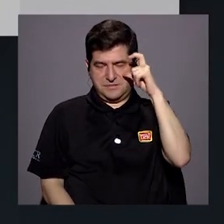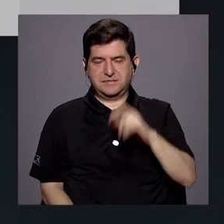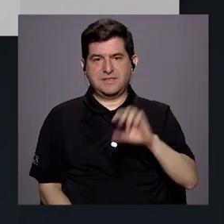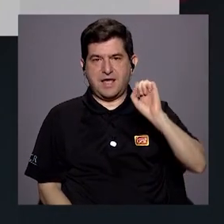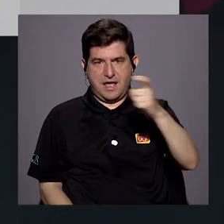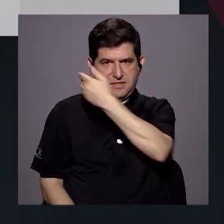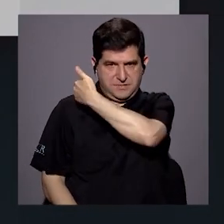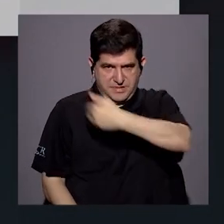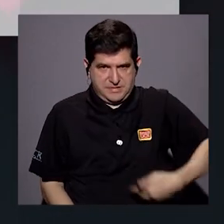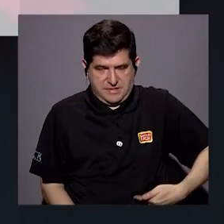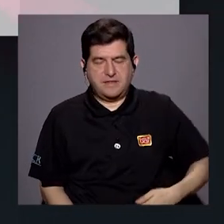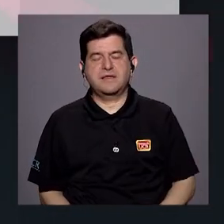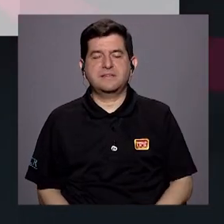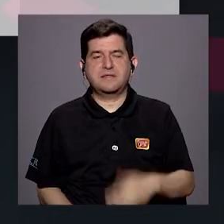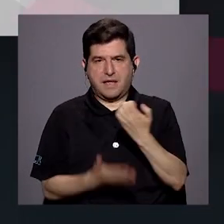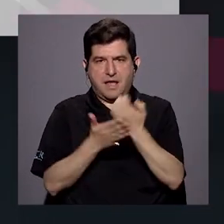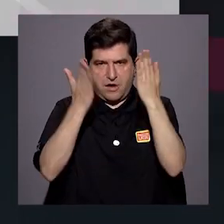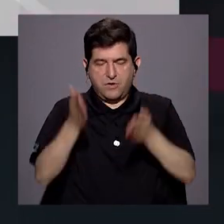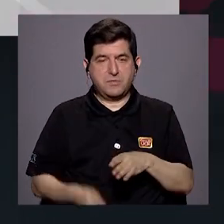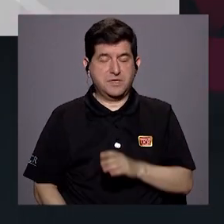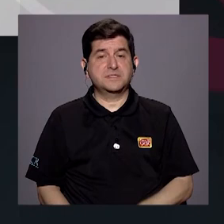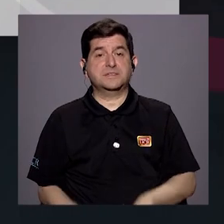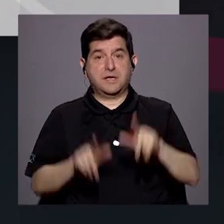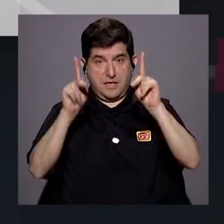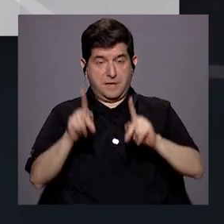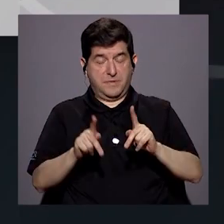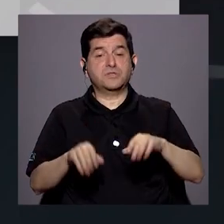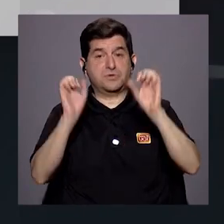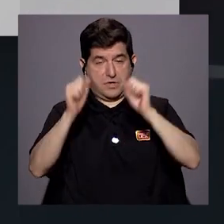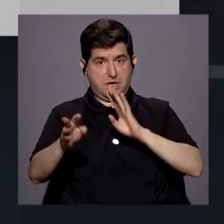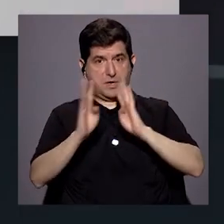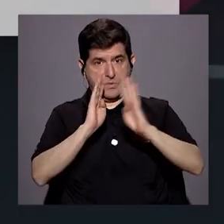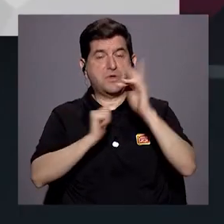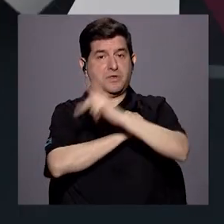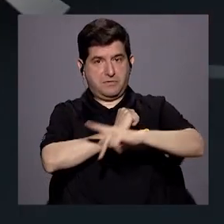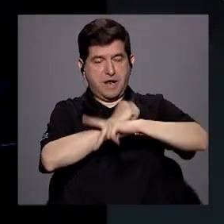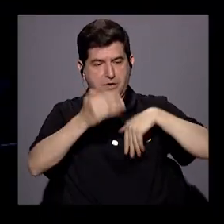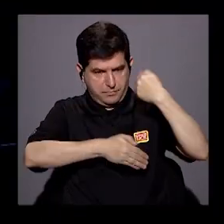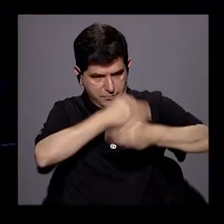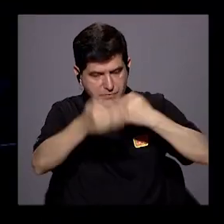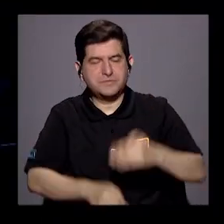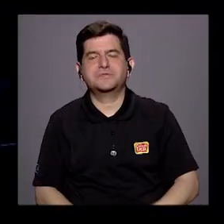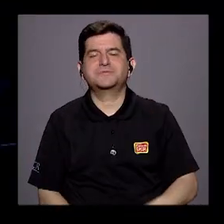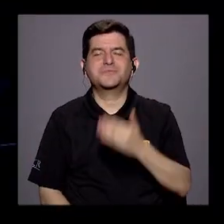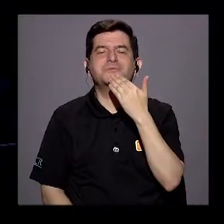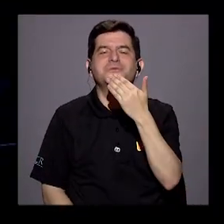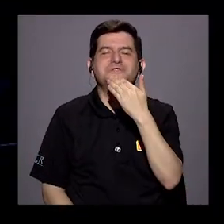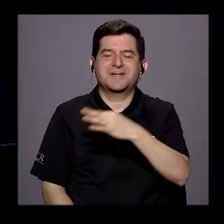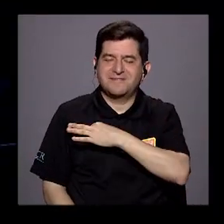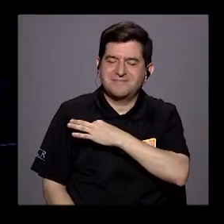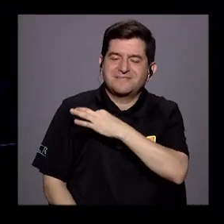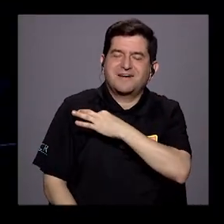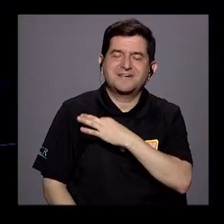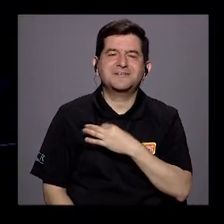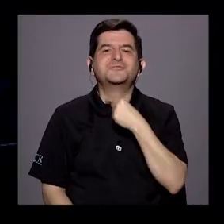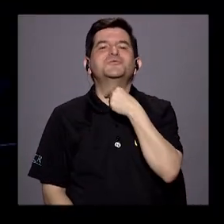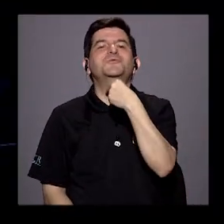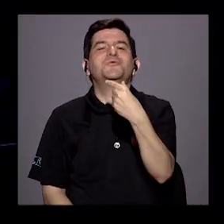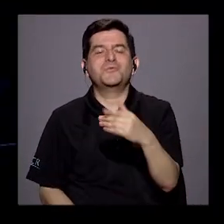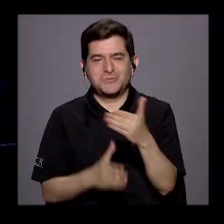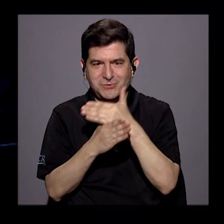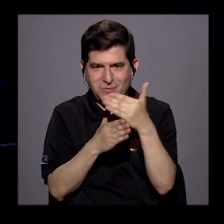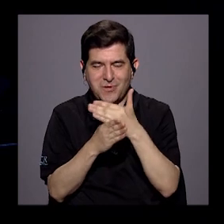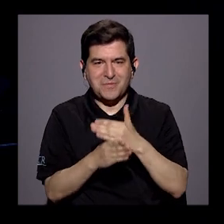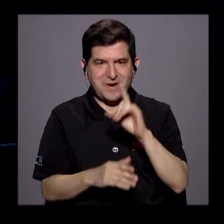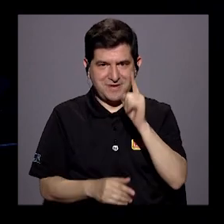presidente economista y voz autorizada para hablar de temas país que tal don miguel muchas gracias gracias por la invitación de